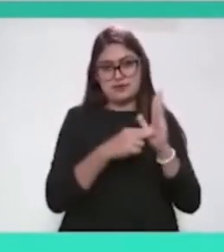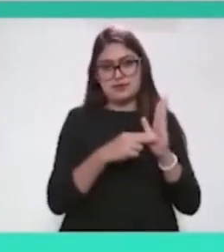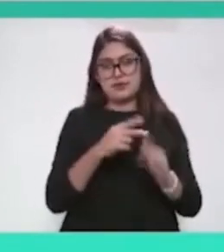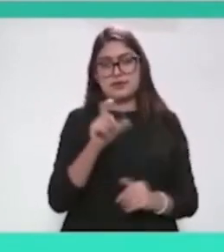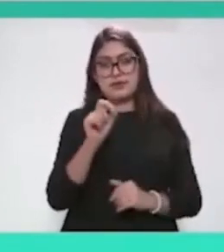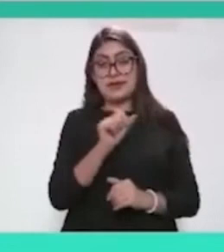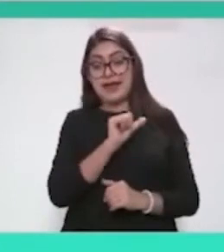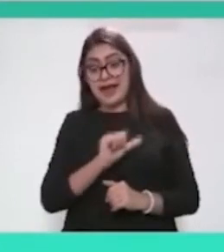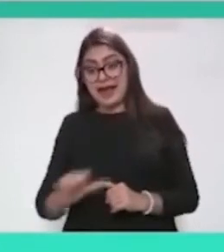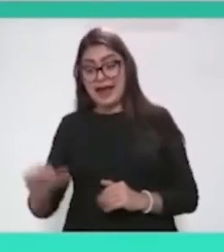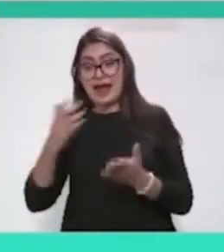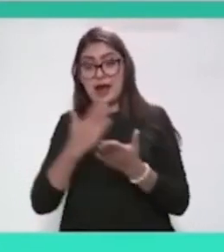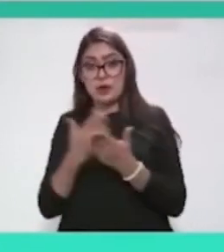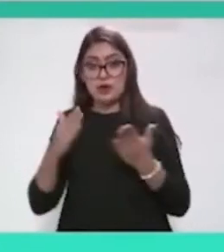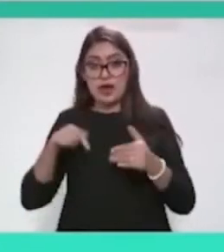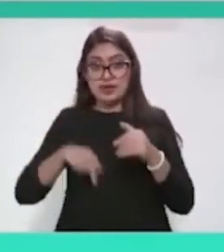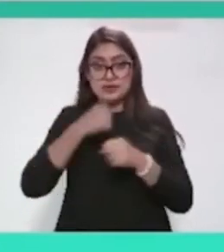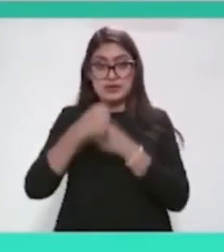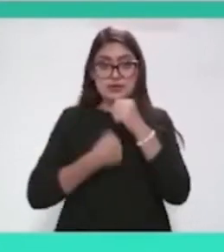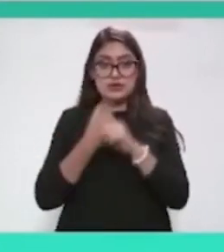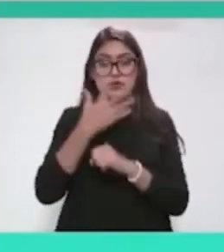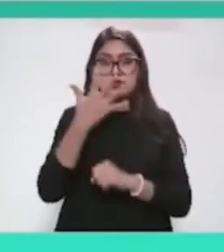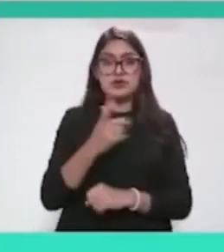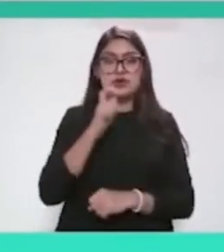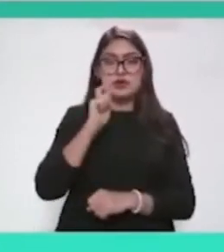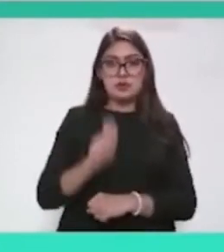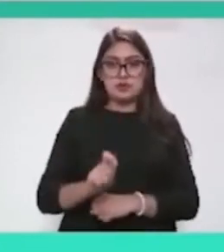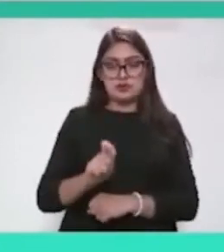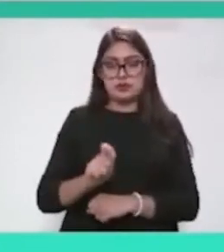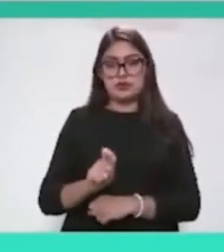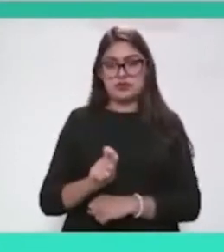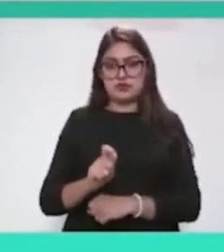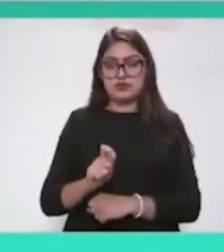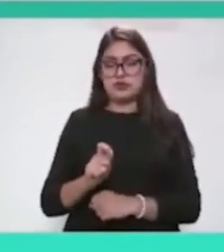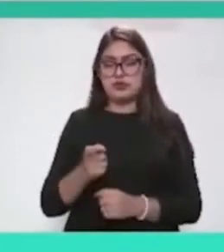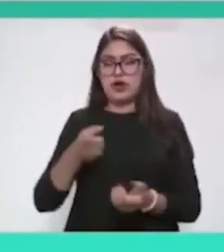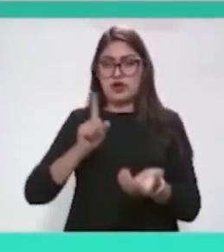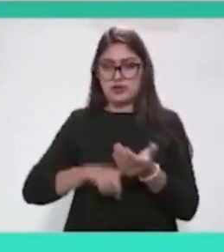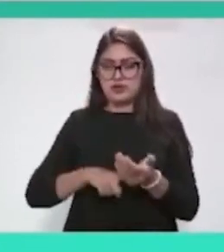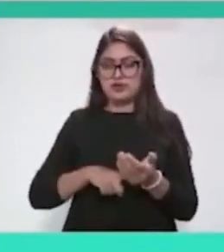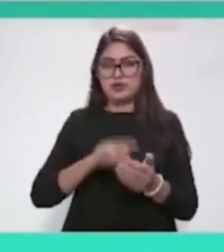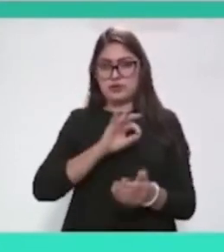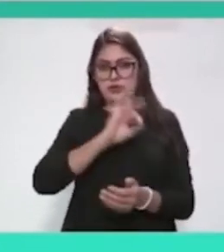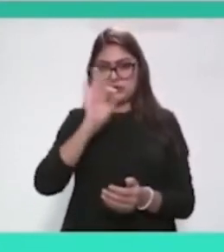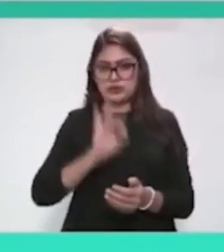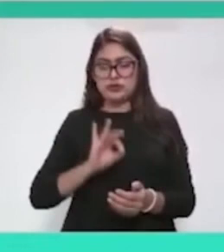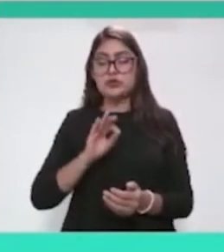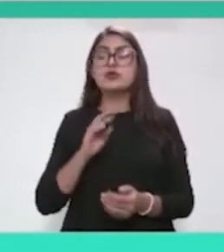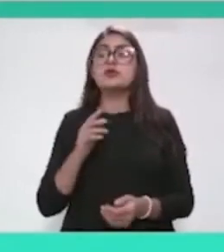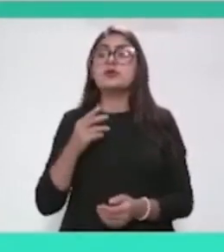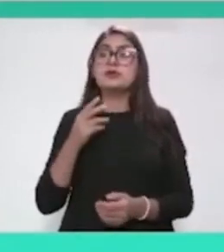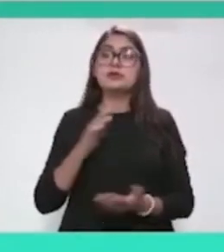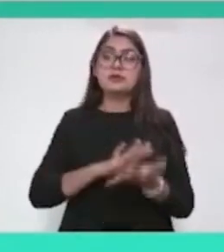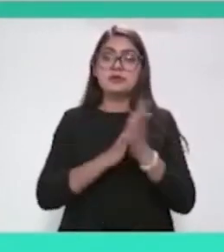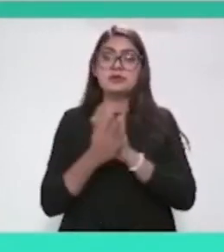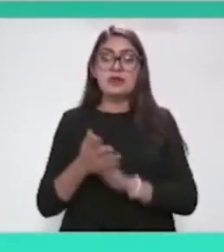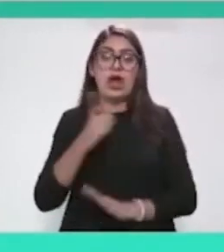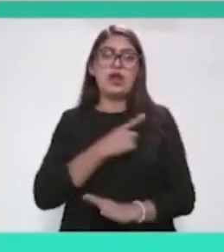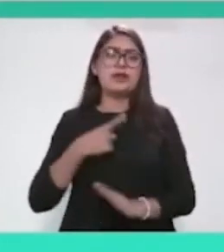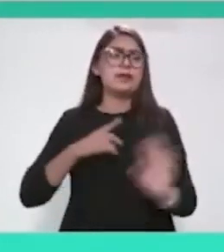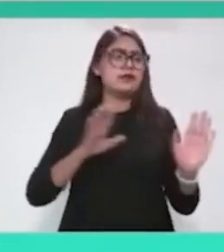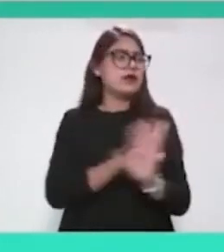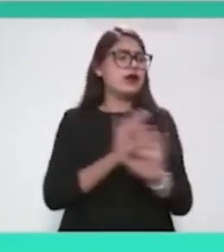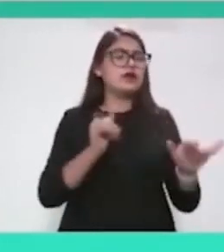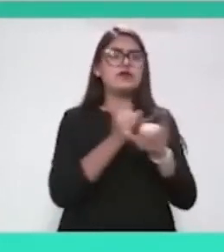5.7% para este año y yo no implico no revela de ninguna manera que deje de transparentarse